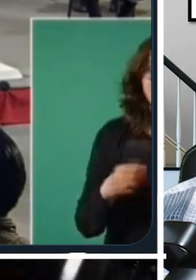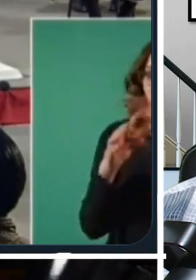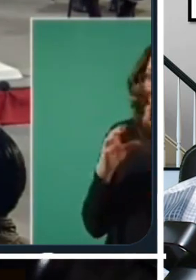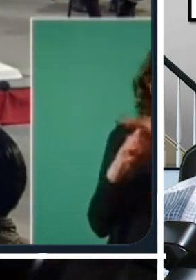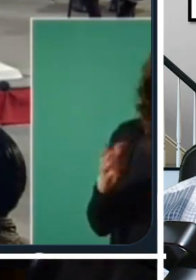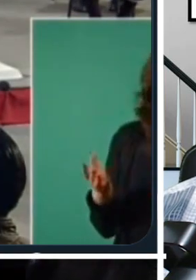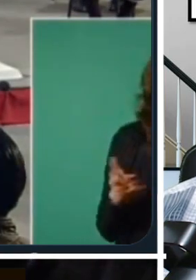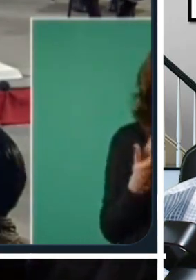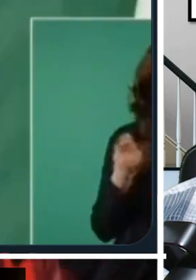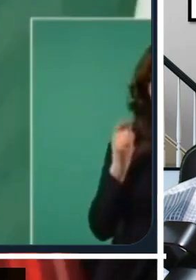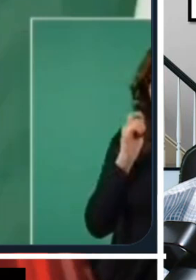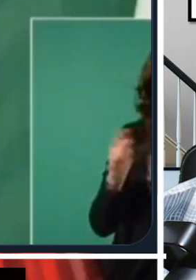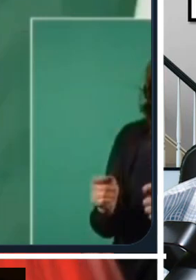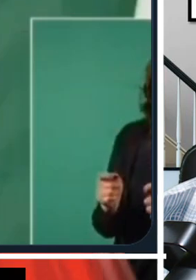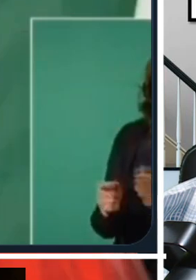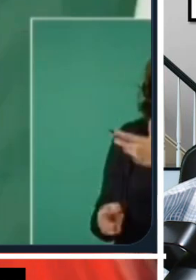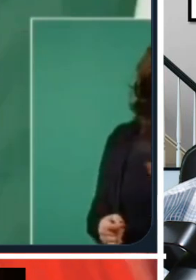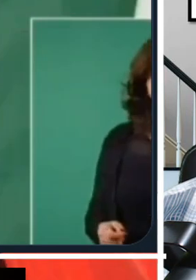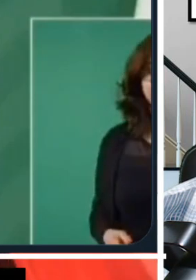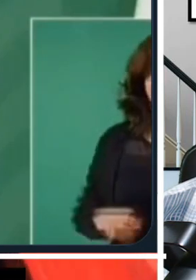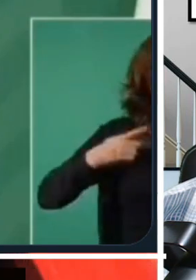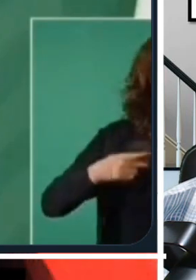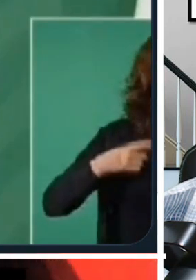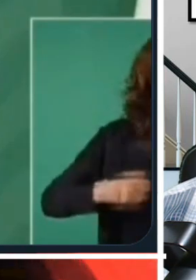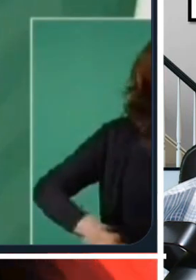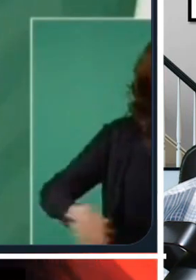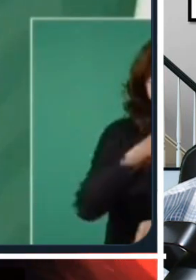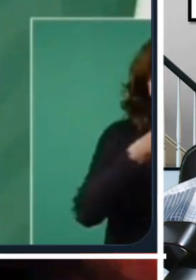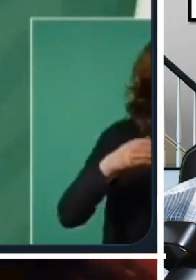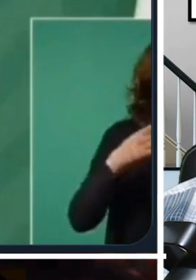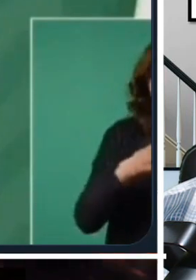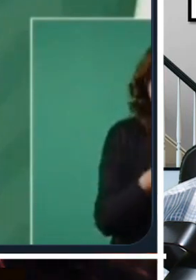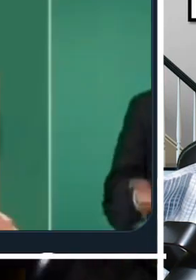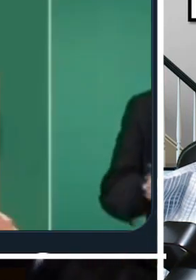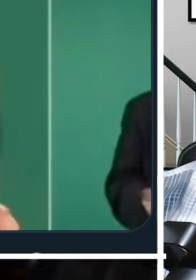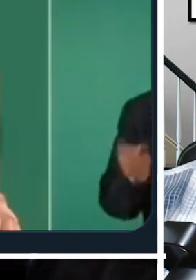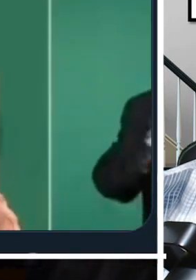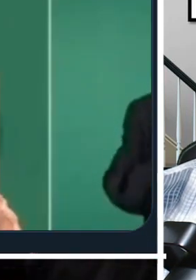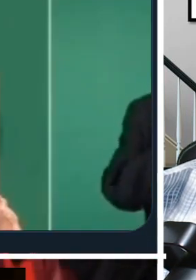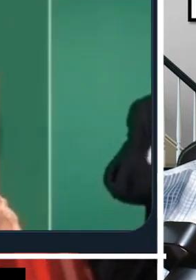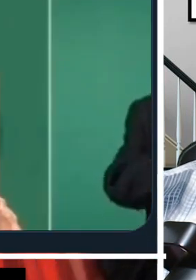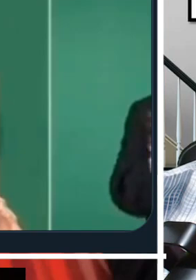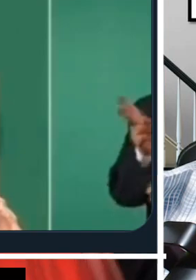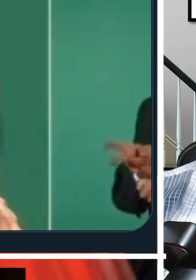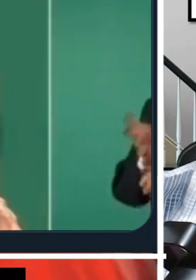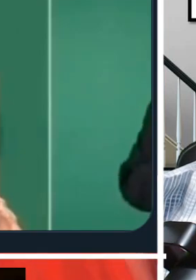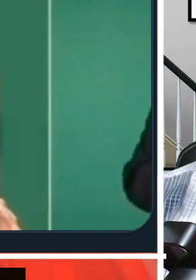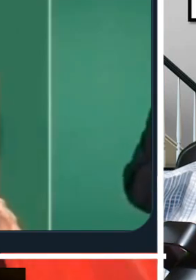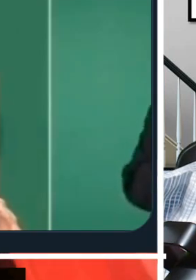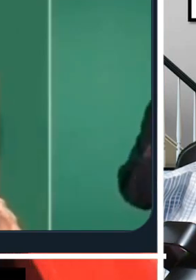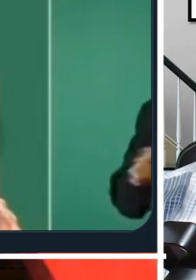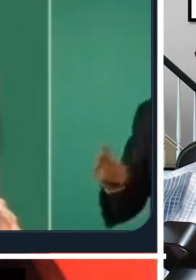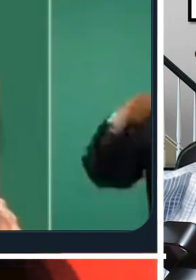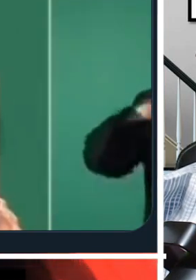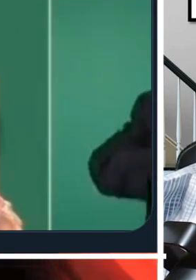Ganó una elección democrática por voluntad del pueblo. El presidente López Obrador,